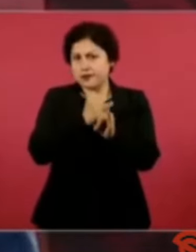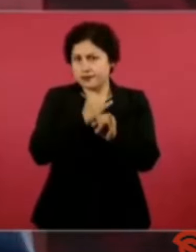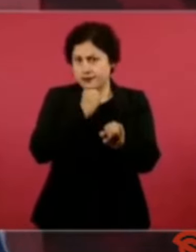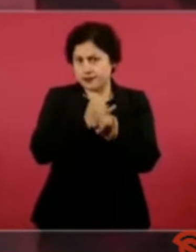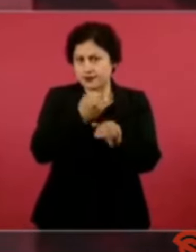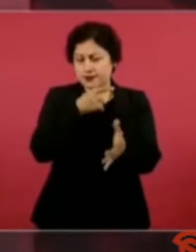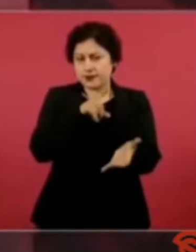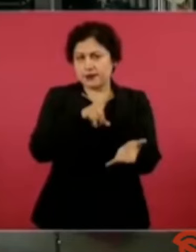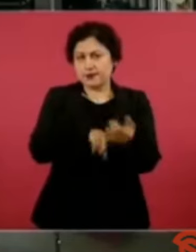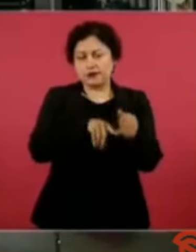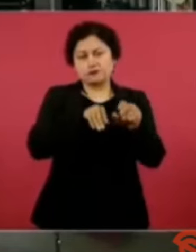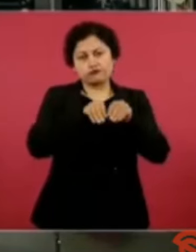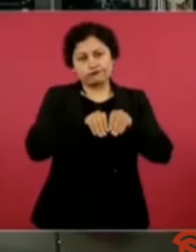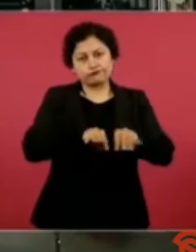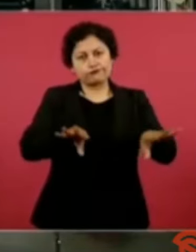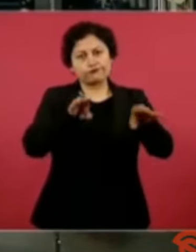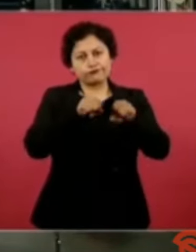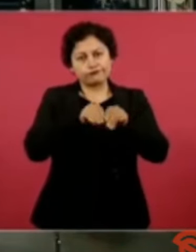que ahí andan